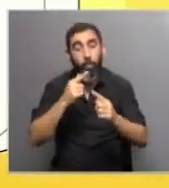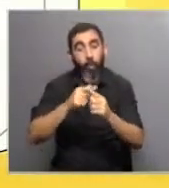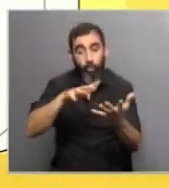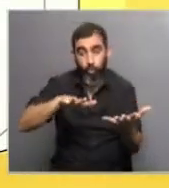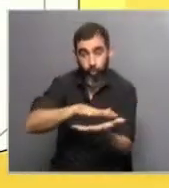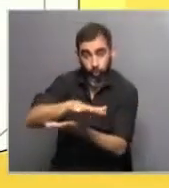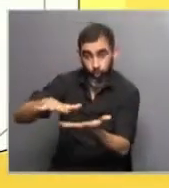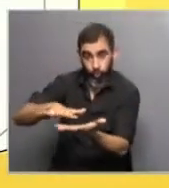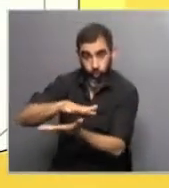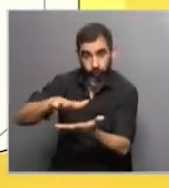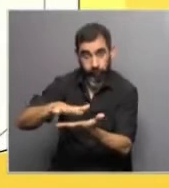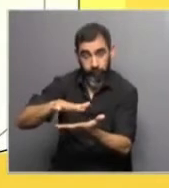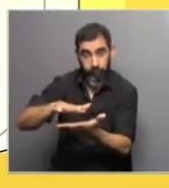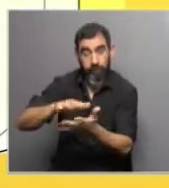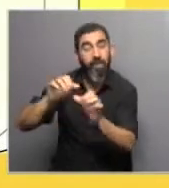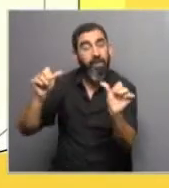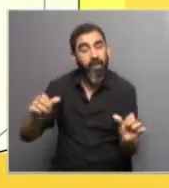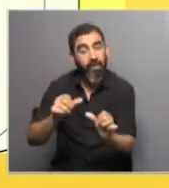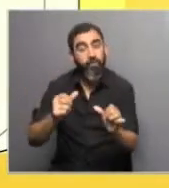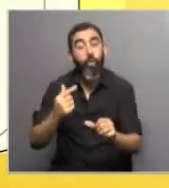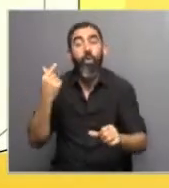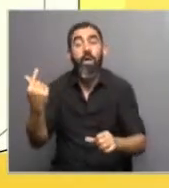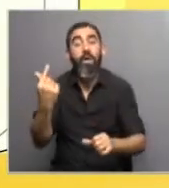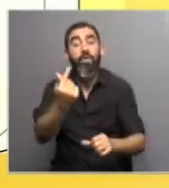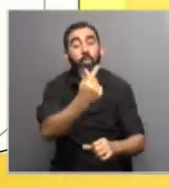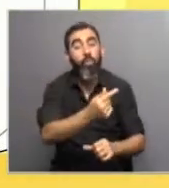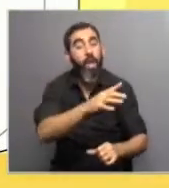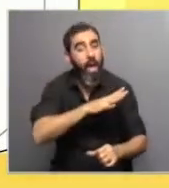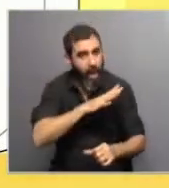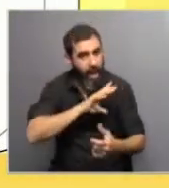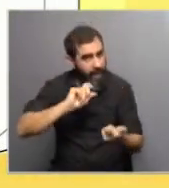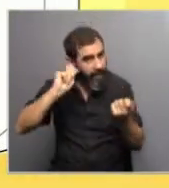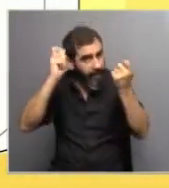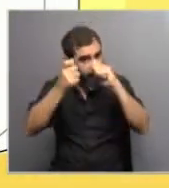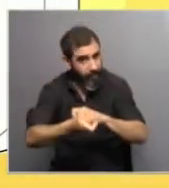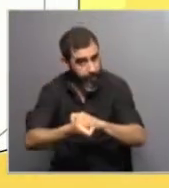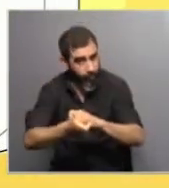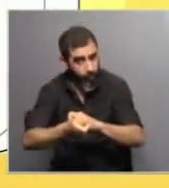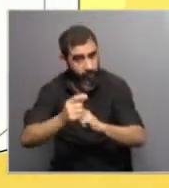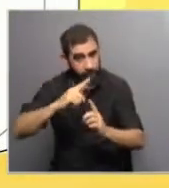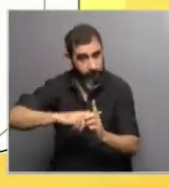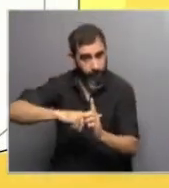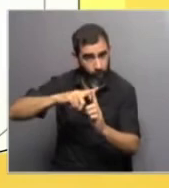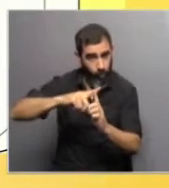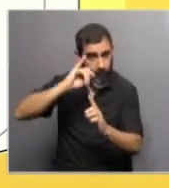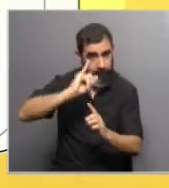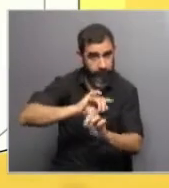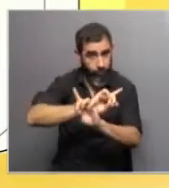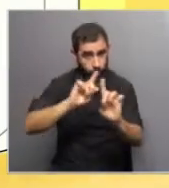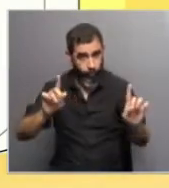es determinar, bueno, en cada región ¿ha habido cambios en los extremos de temperatura?